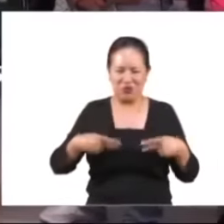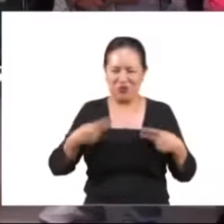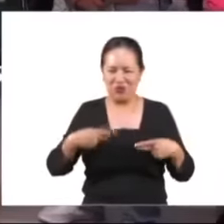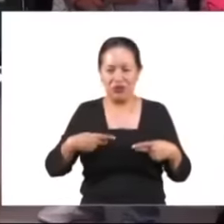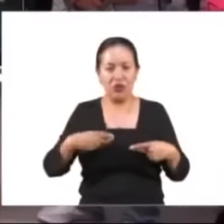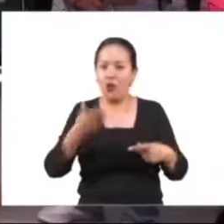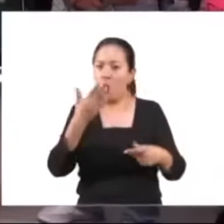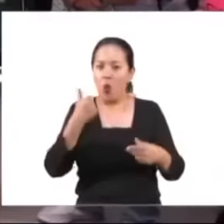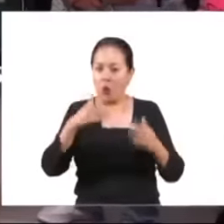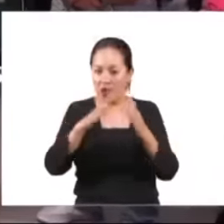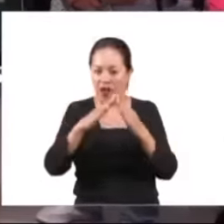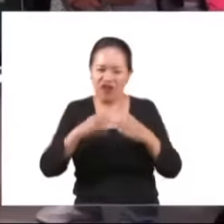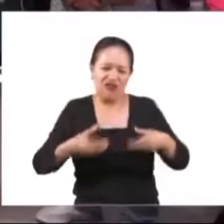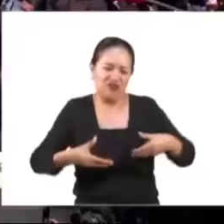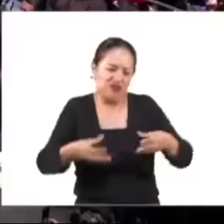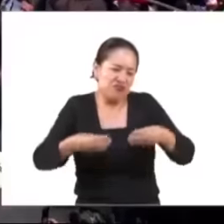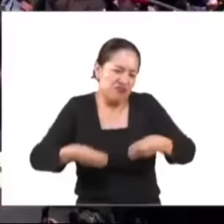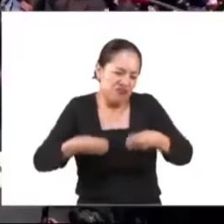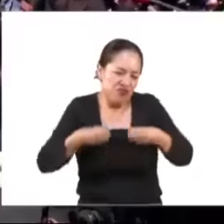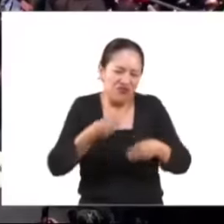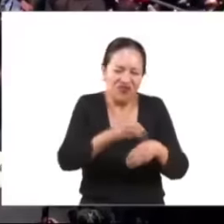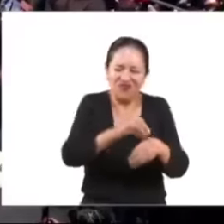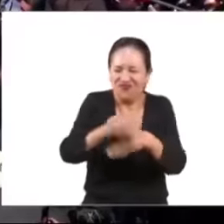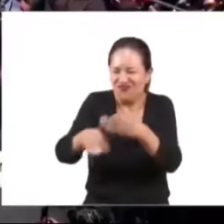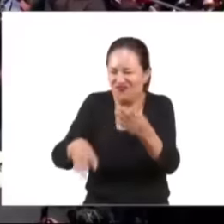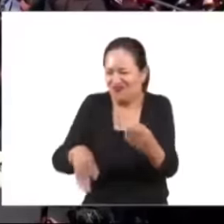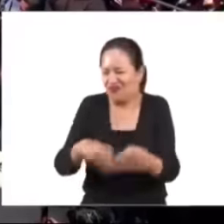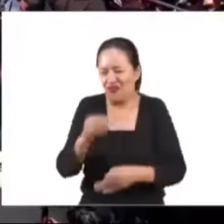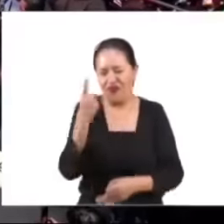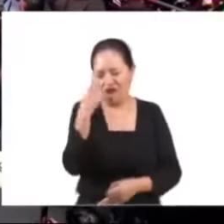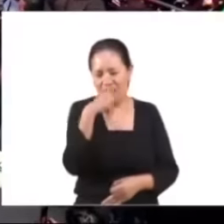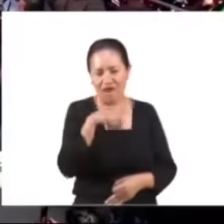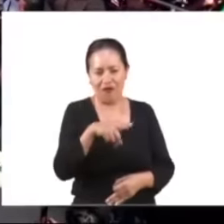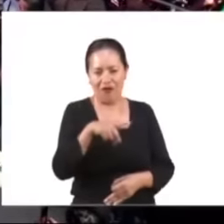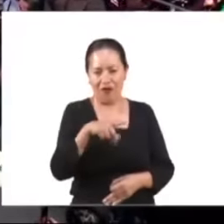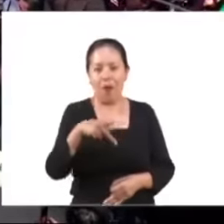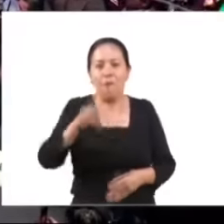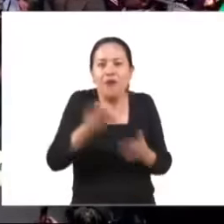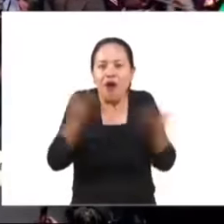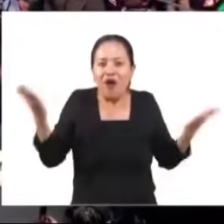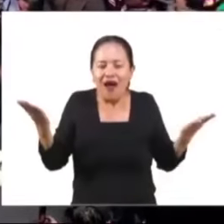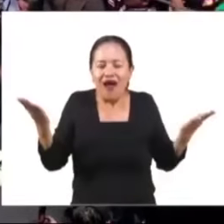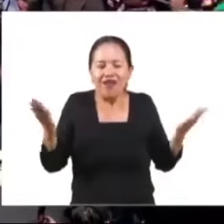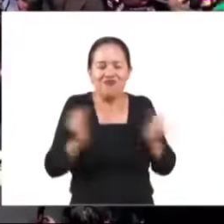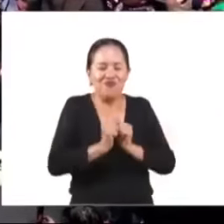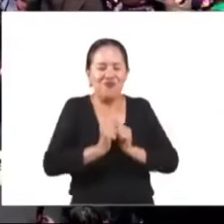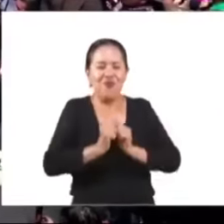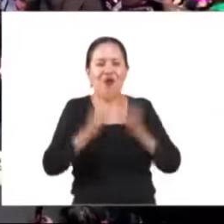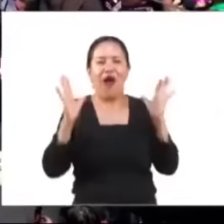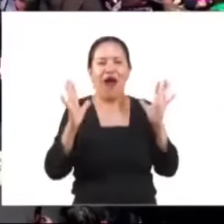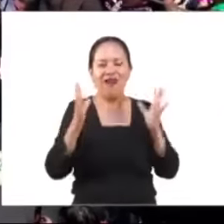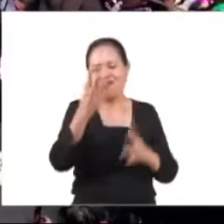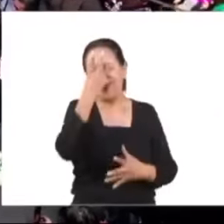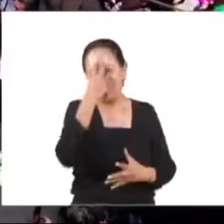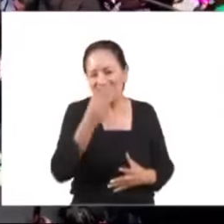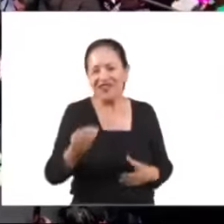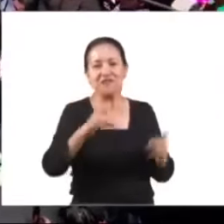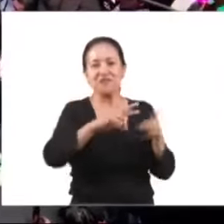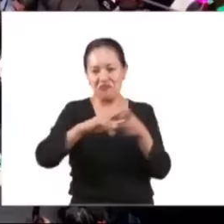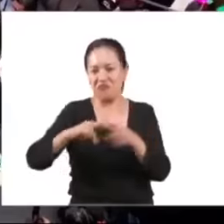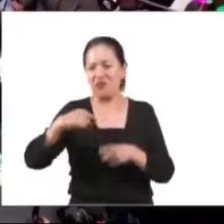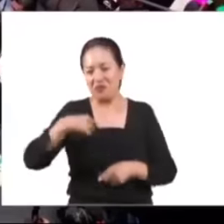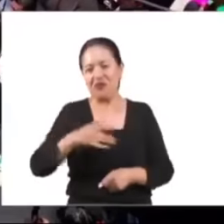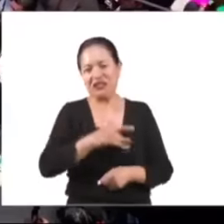mucha este habían muchas cosas que la verdad ustedes lo saben y hoy es una realidad en verdad me siento orgulloso como diputado federal